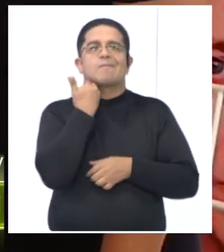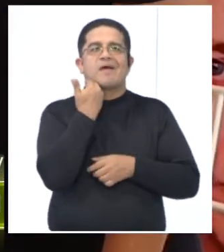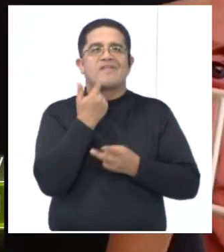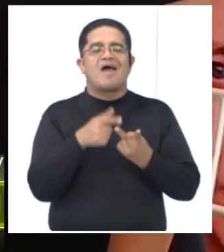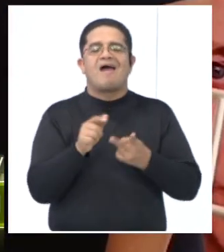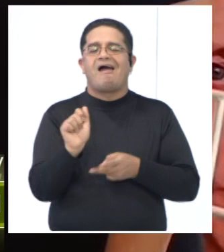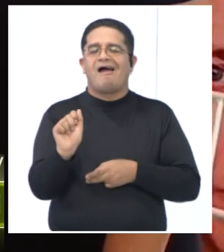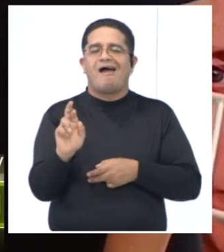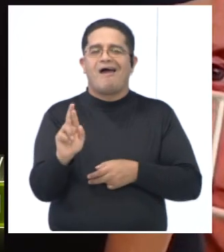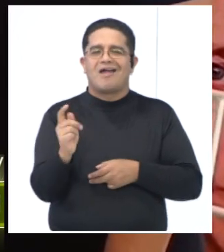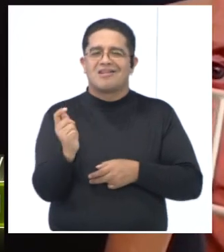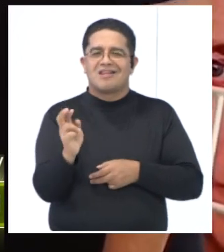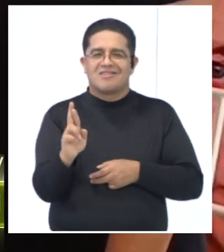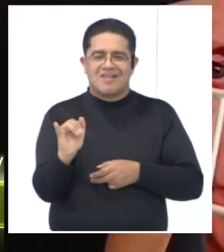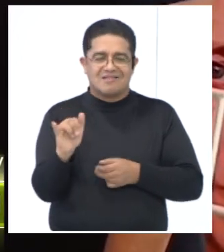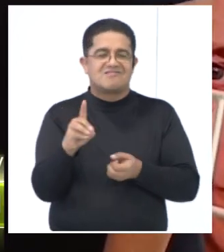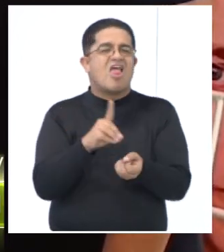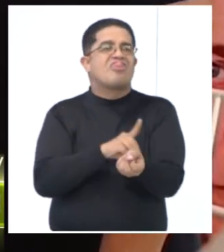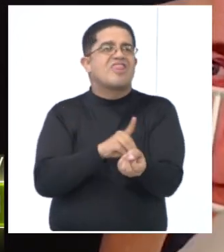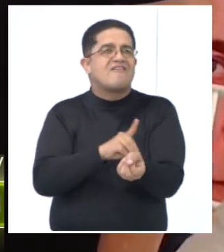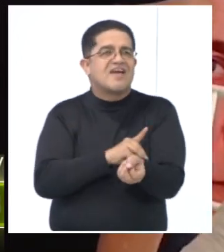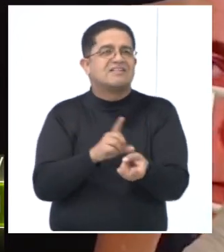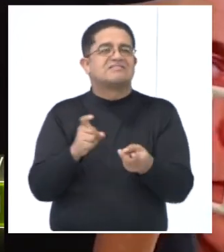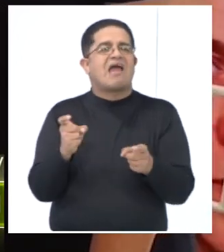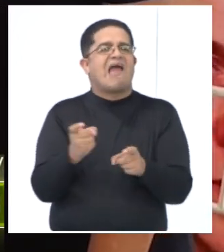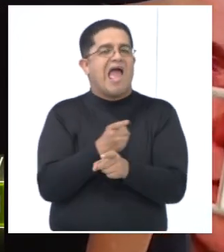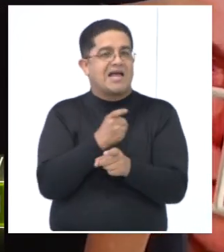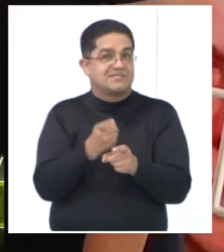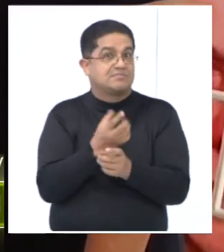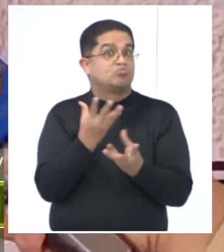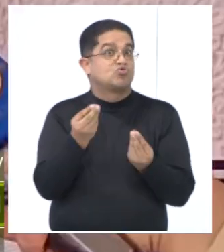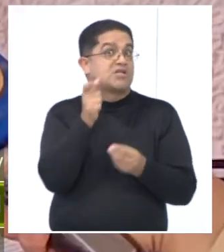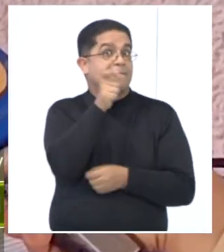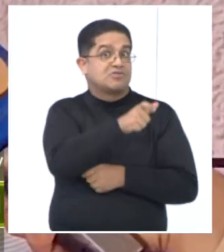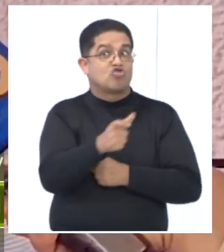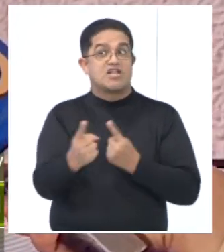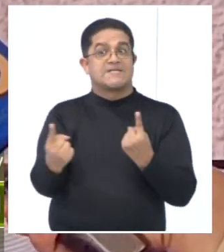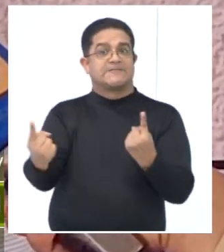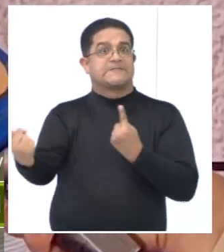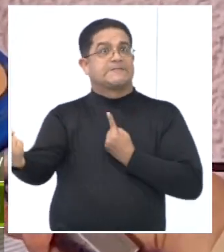artrosis, diabetes, cáncer. Muchos pacientes que han sido ya